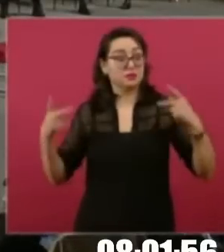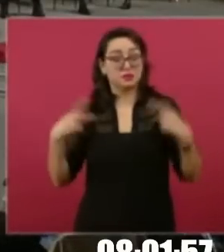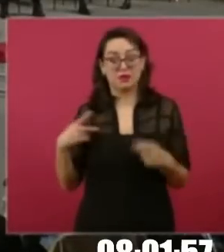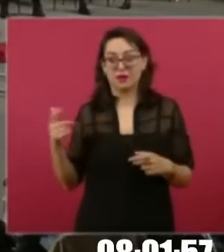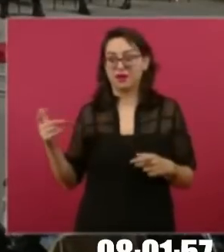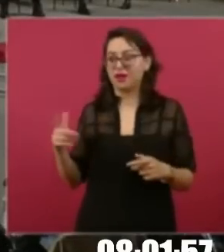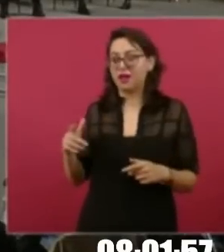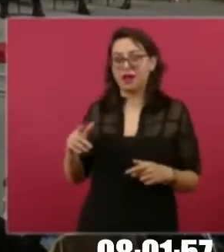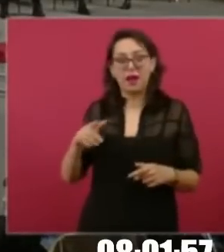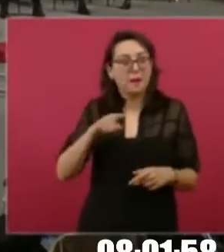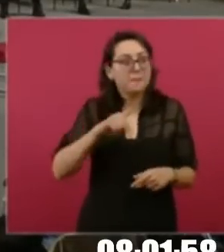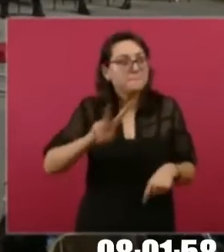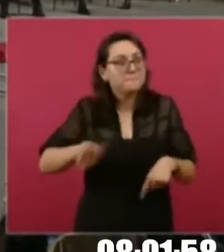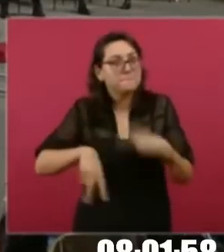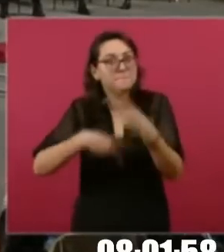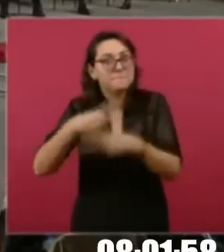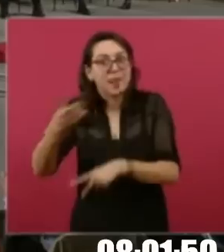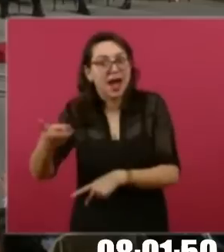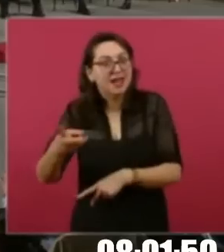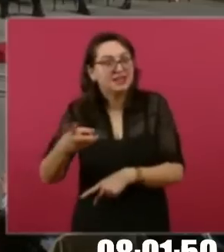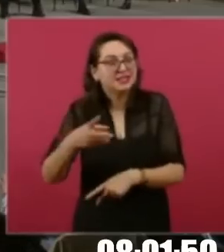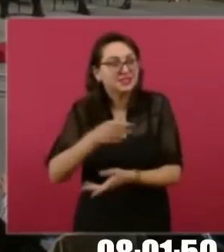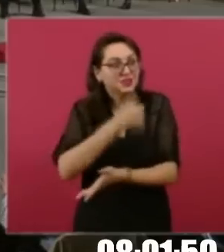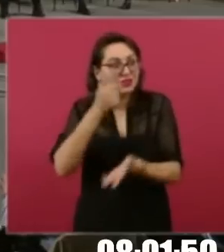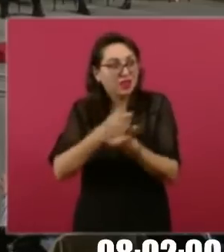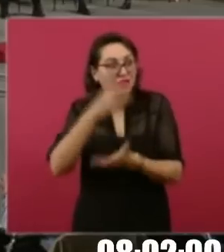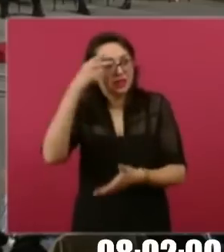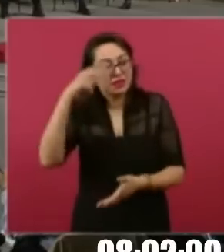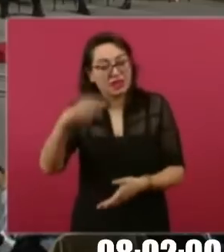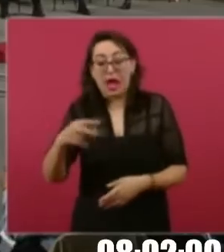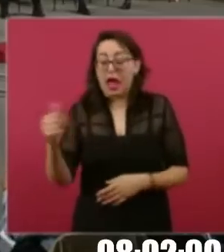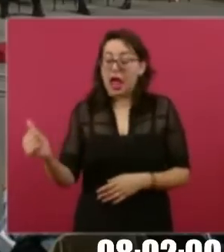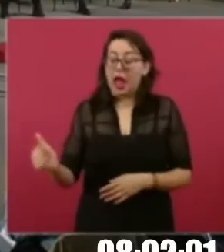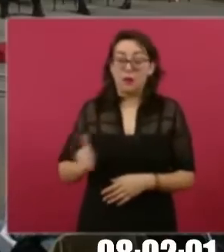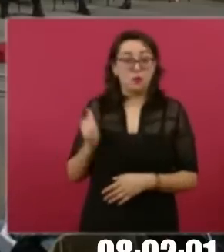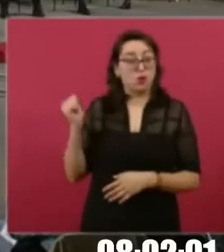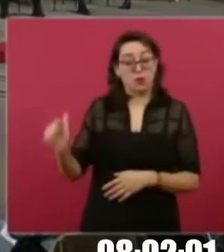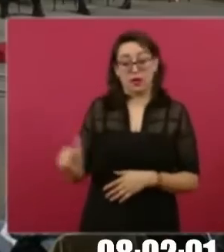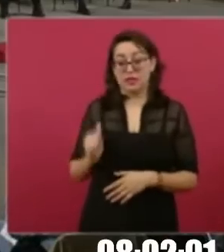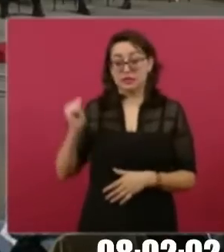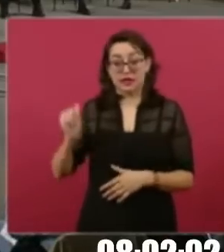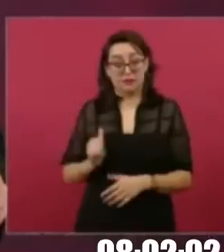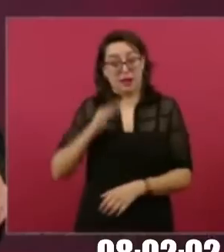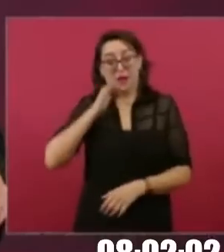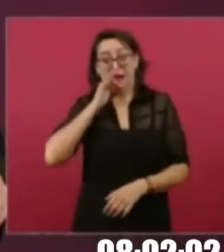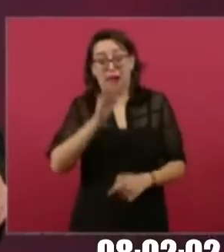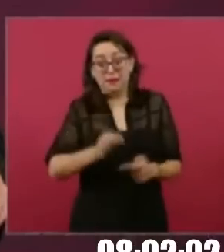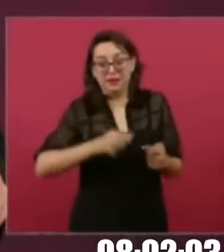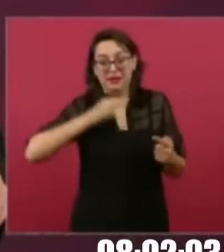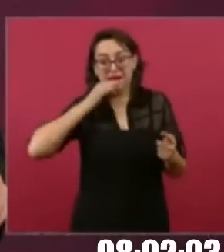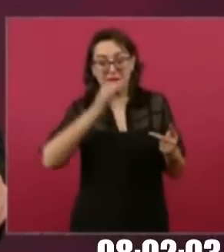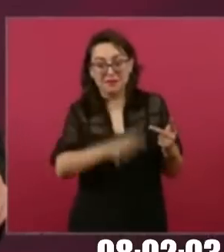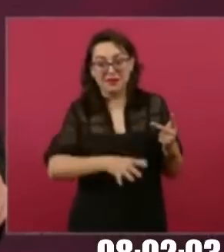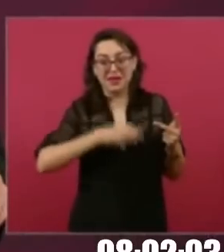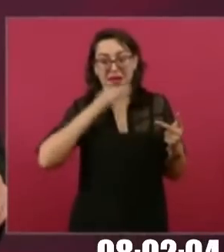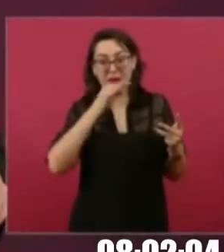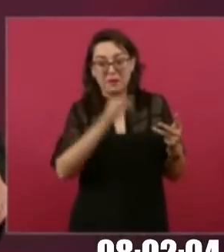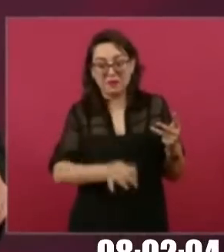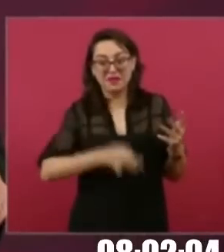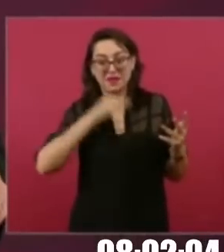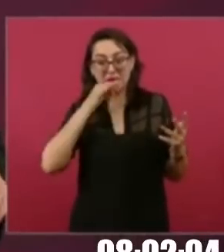para plantearle al presidente no Solo lo de salud sino todo aprovechar